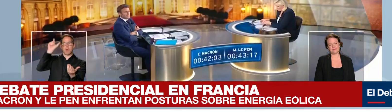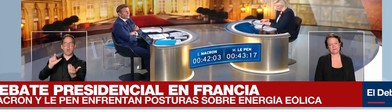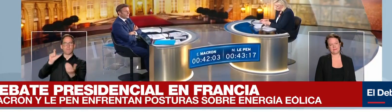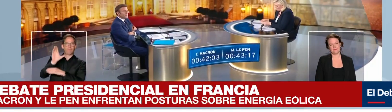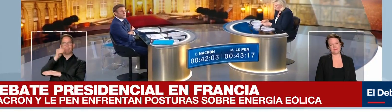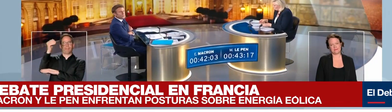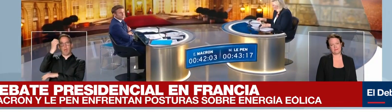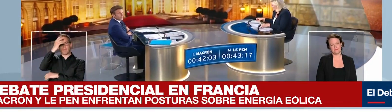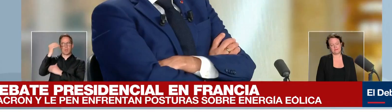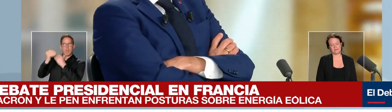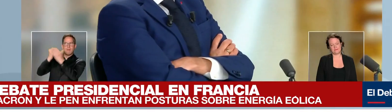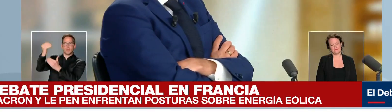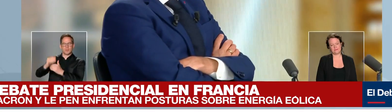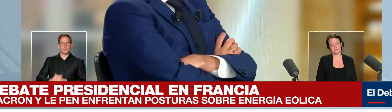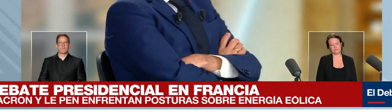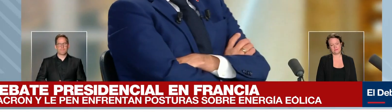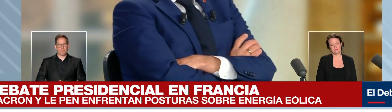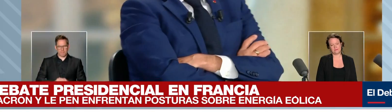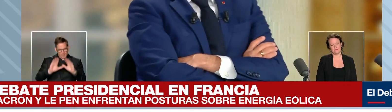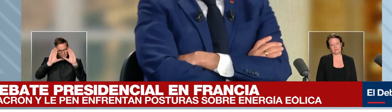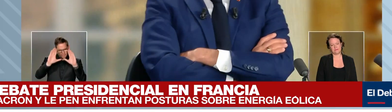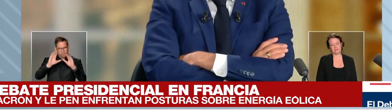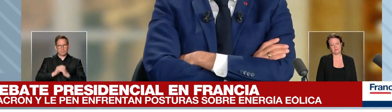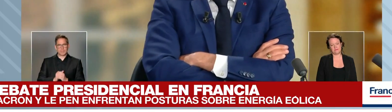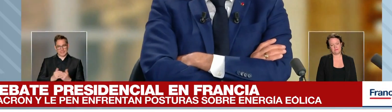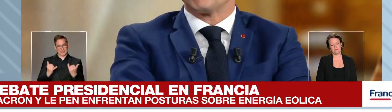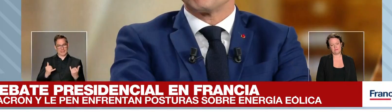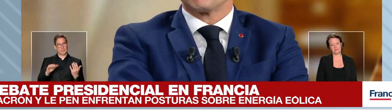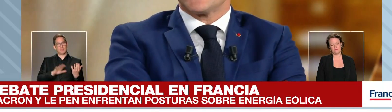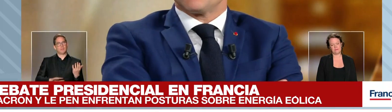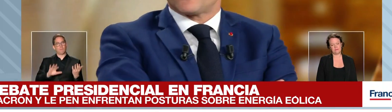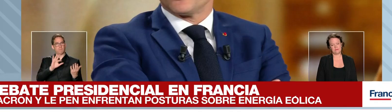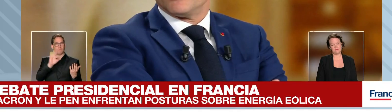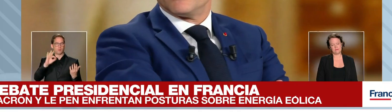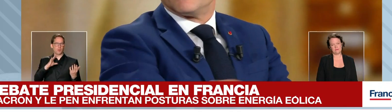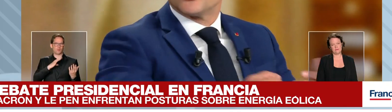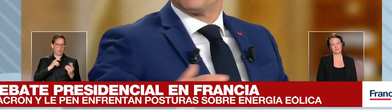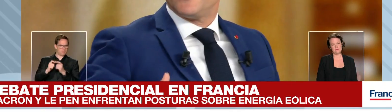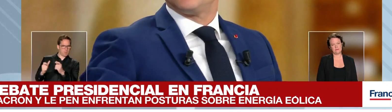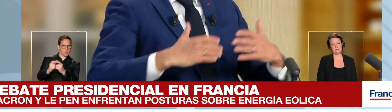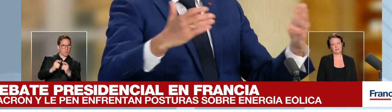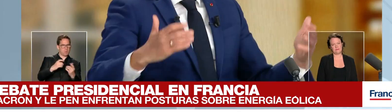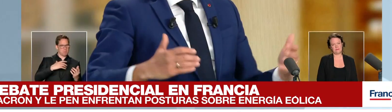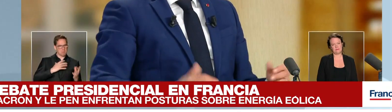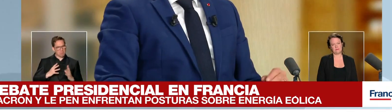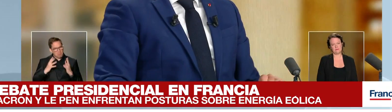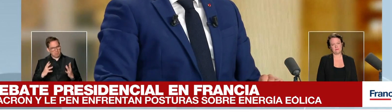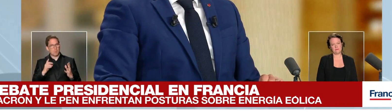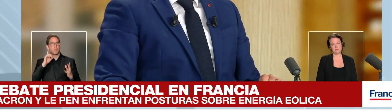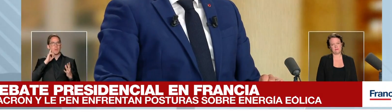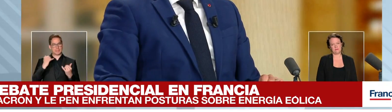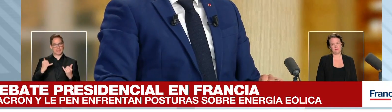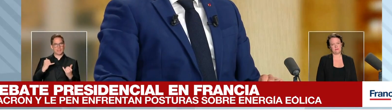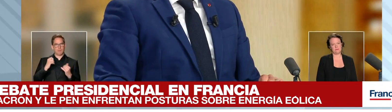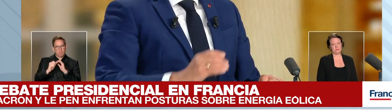era estadounidense y no francés? Bueno, primero que todo quiero defender la fuerza de Francia, de nuestros emprendedores, porque nuestro país es el